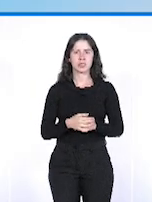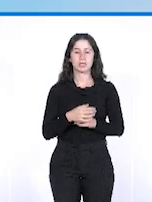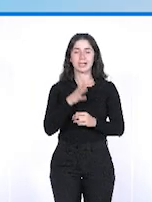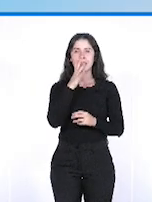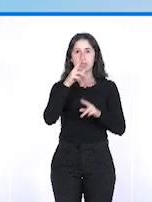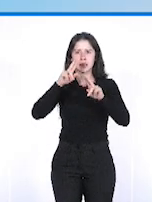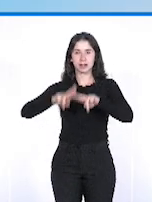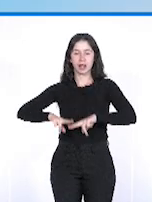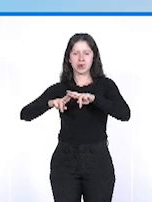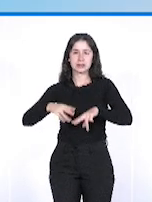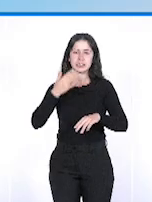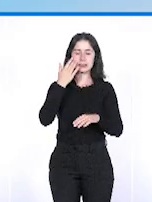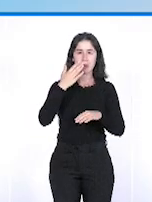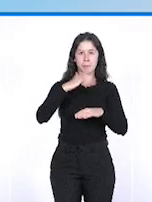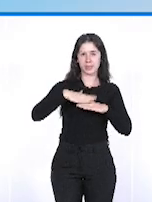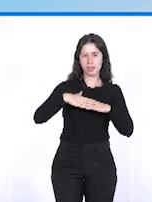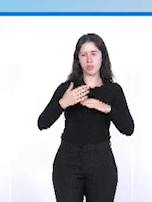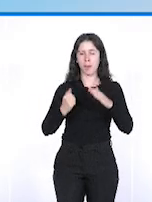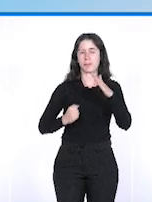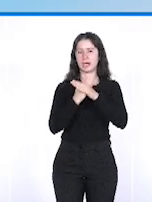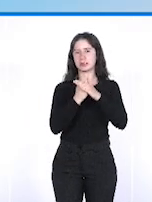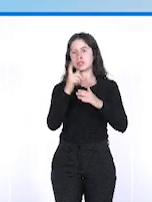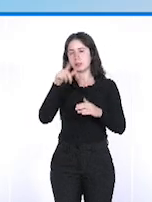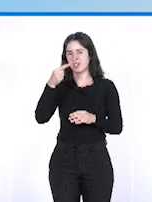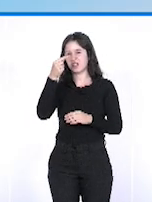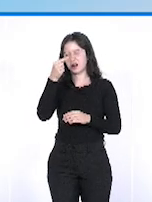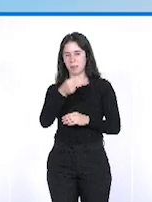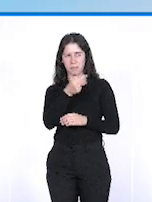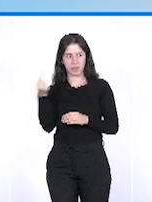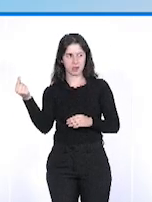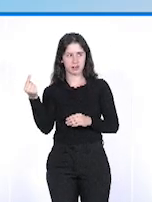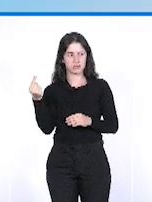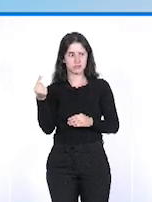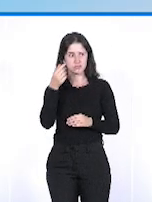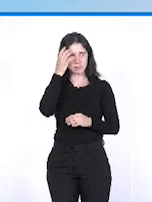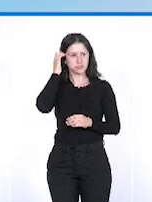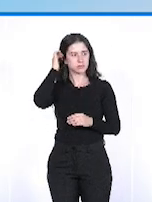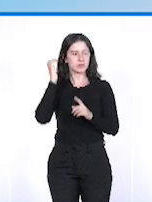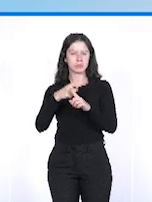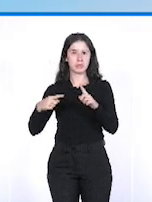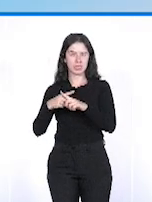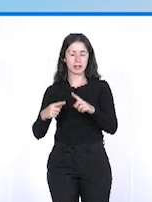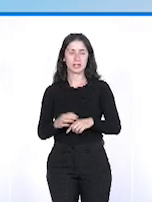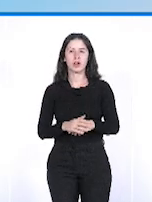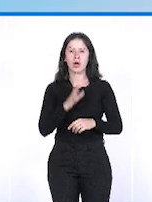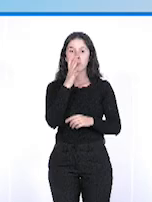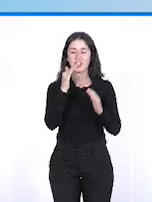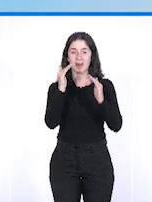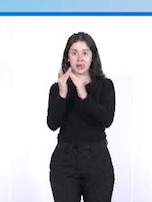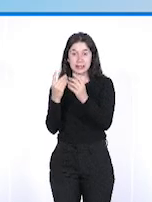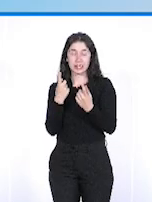Máximo mínimo y media eh eh Para qué por qué Porque esa diversidad de la de la vivienda